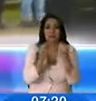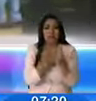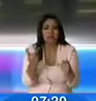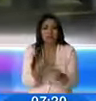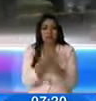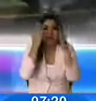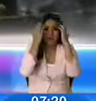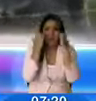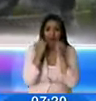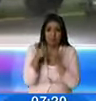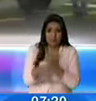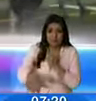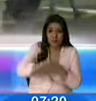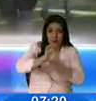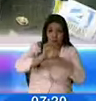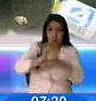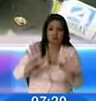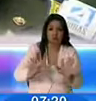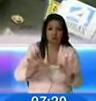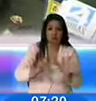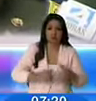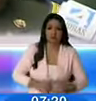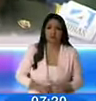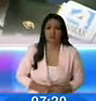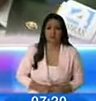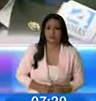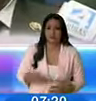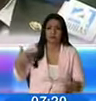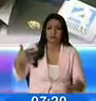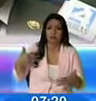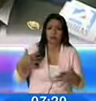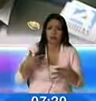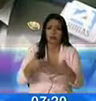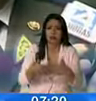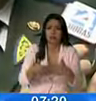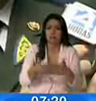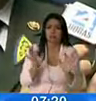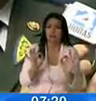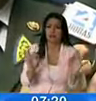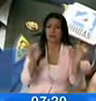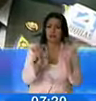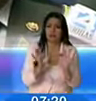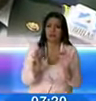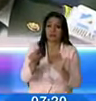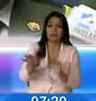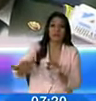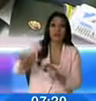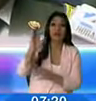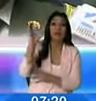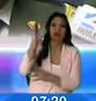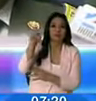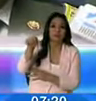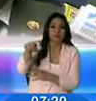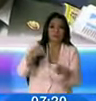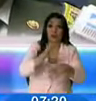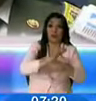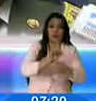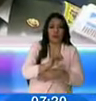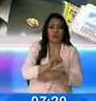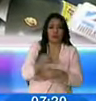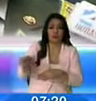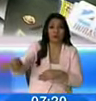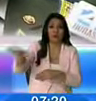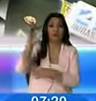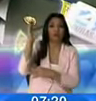de las FARC en territorio ecuatoriano. Han habido en los últimos días unas escaramuzas del lado colombiano, no del lado ecuatoriano,